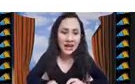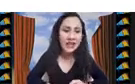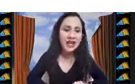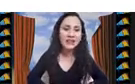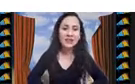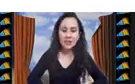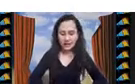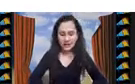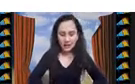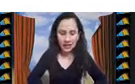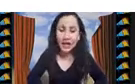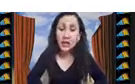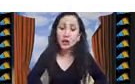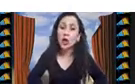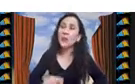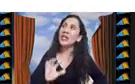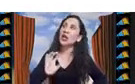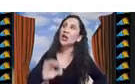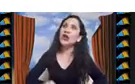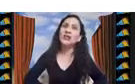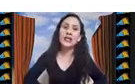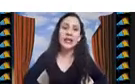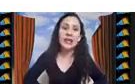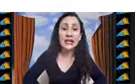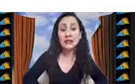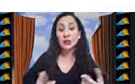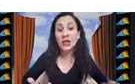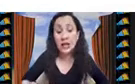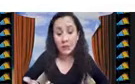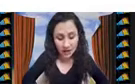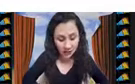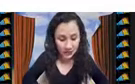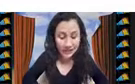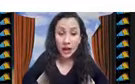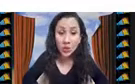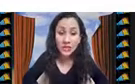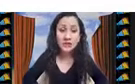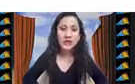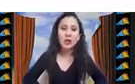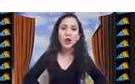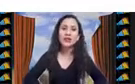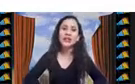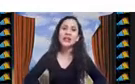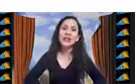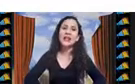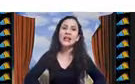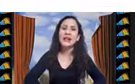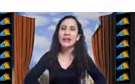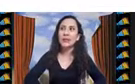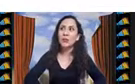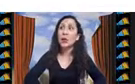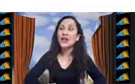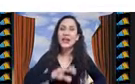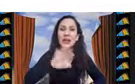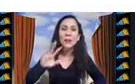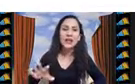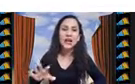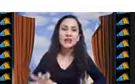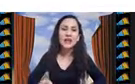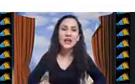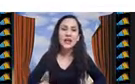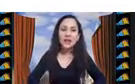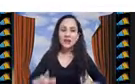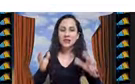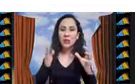sofisticadas, que son métodos que se suelen llamar meta-heurísticos, y que podrían